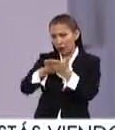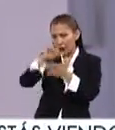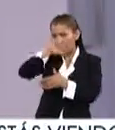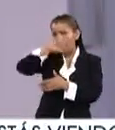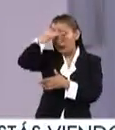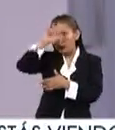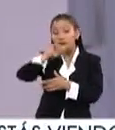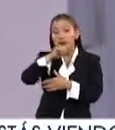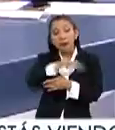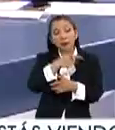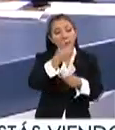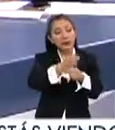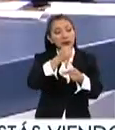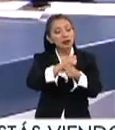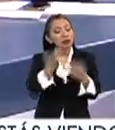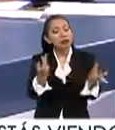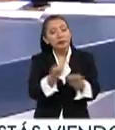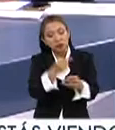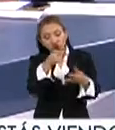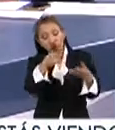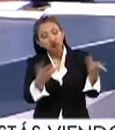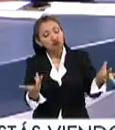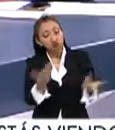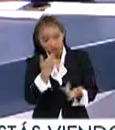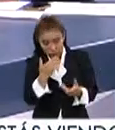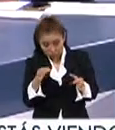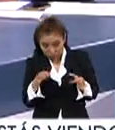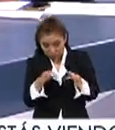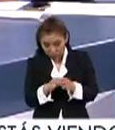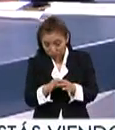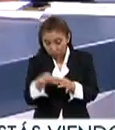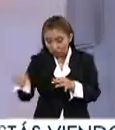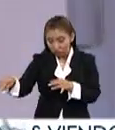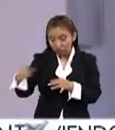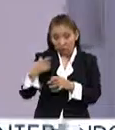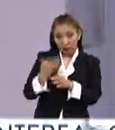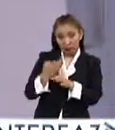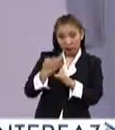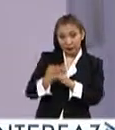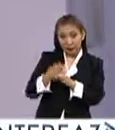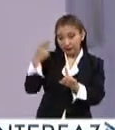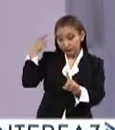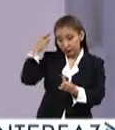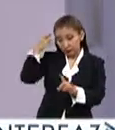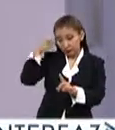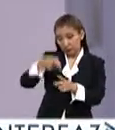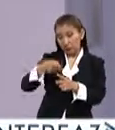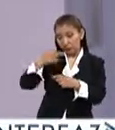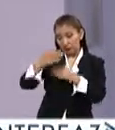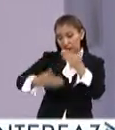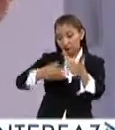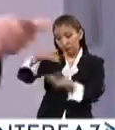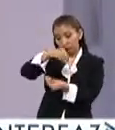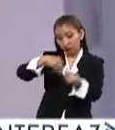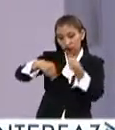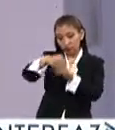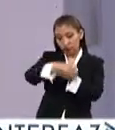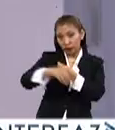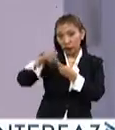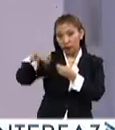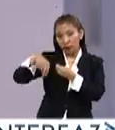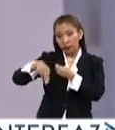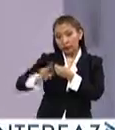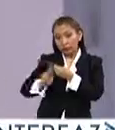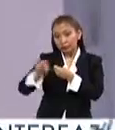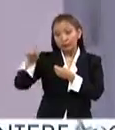sino las estrategias de primaria y secundaria, que van alineadas a las estrategias que está alineando y los objetivos de desarrollo sustentable, por ejemplo, las Naciones